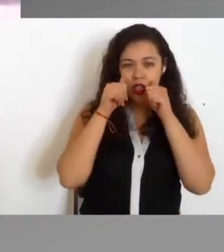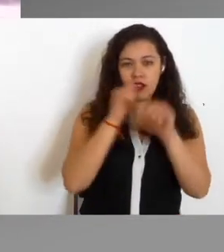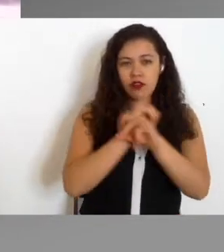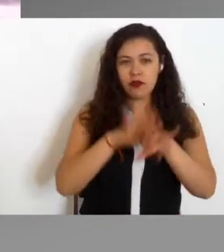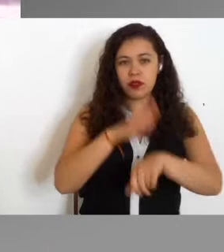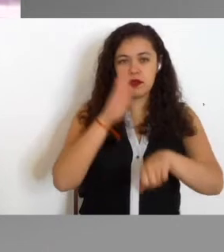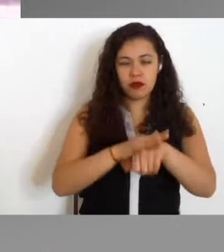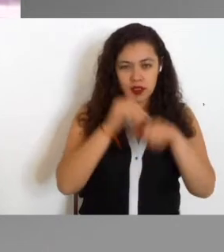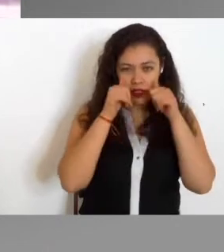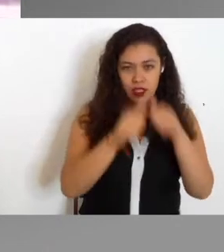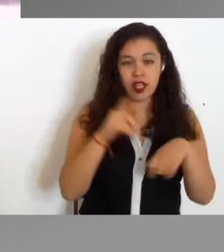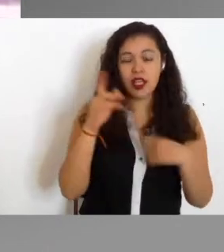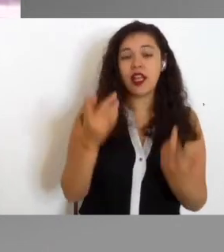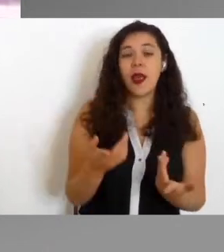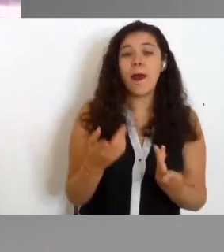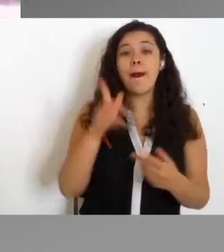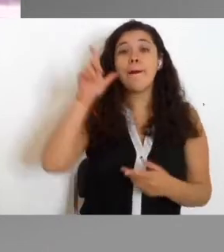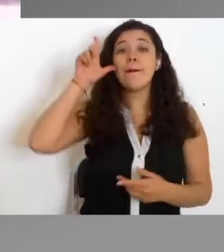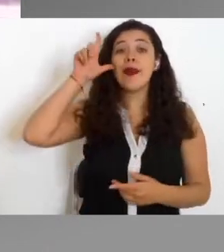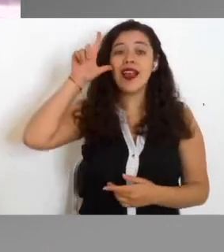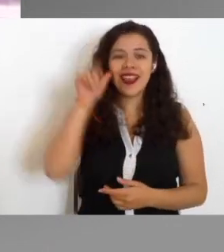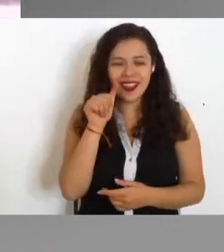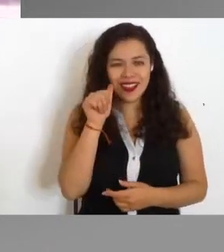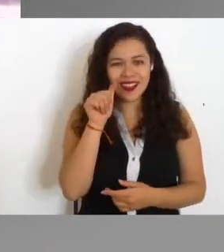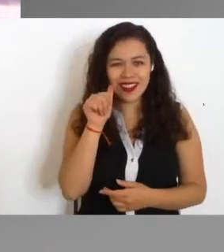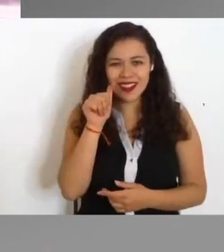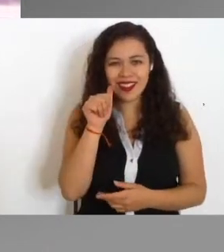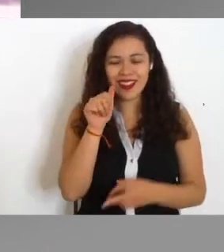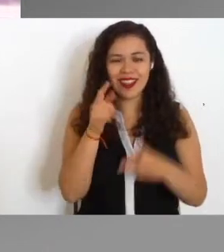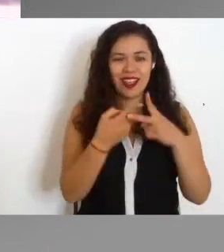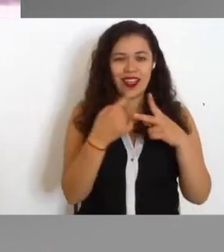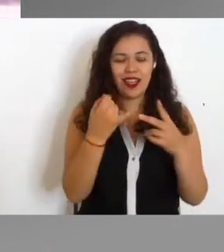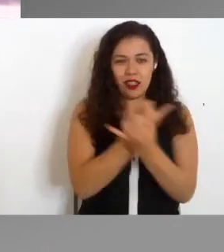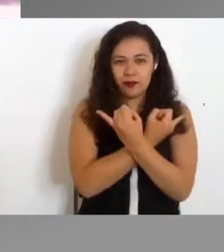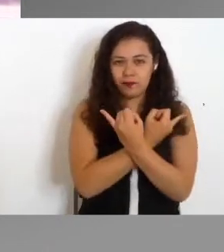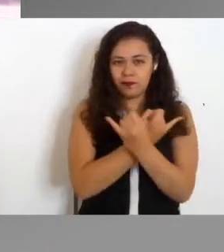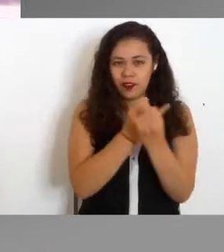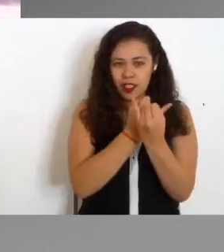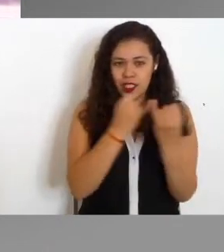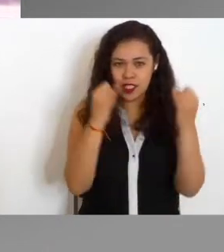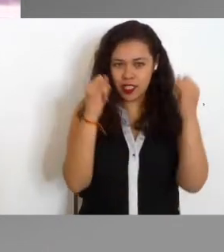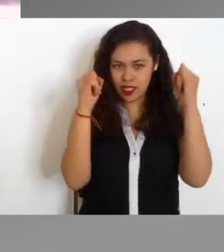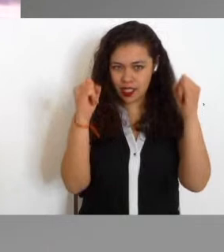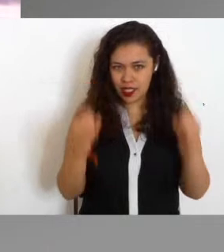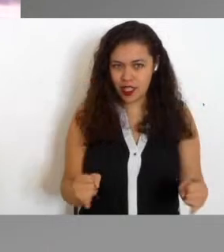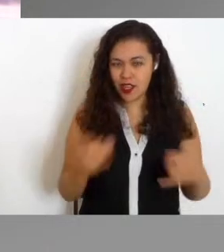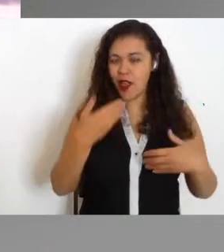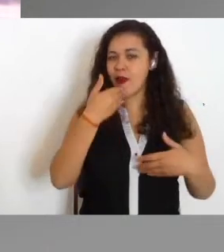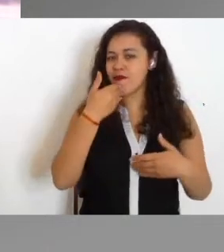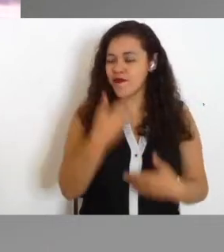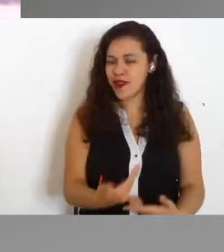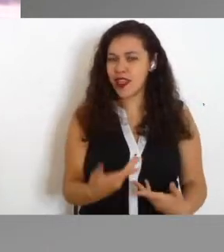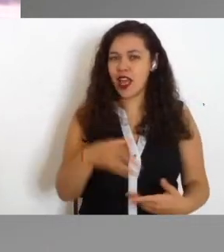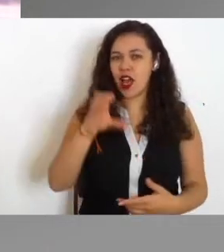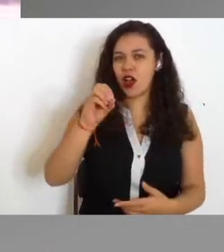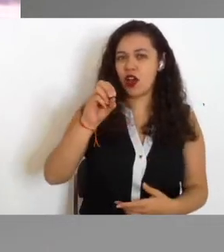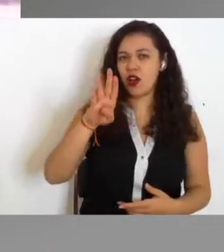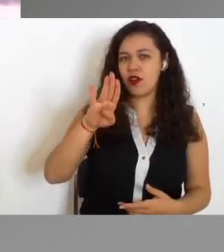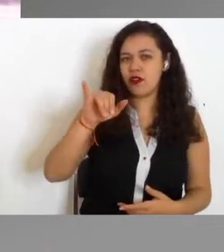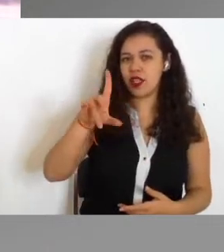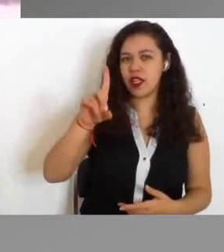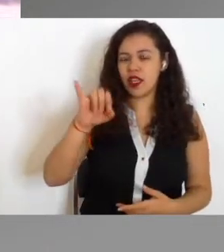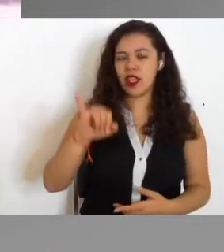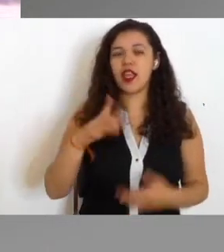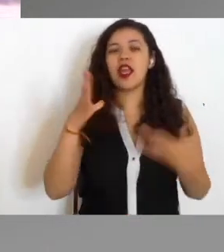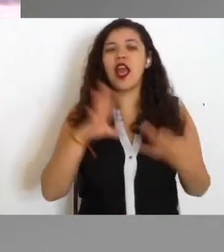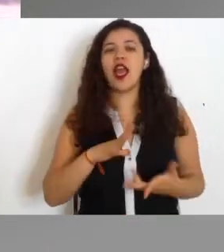se pierdan el día de mañana, se dará inauguración formal a Lobindi, que contará con su página oficial.